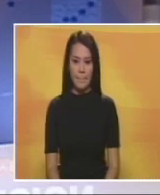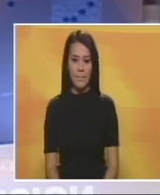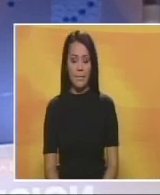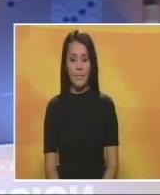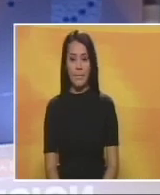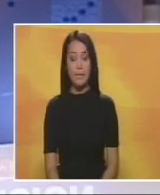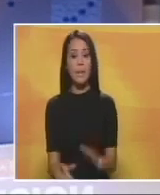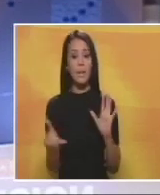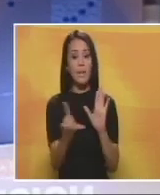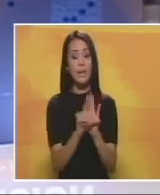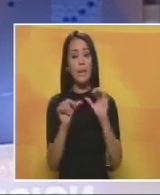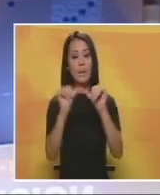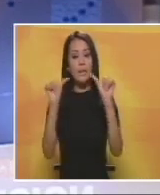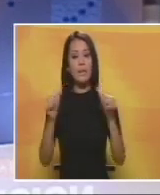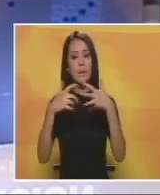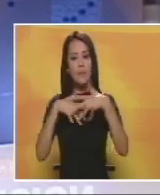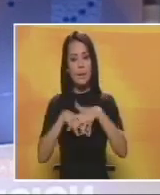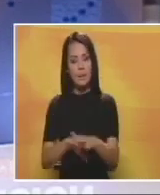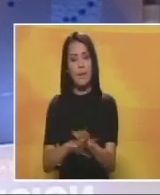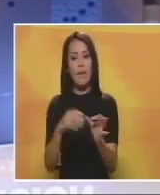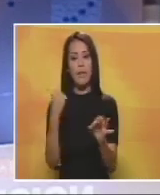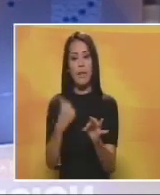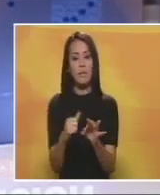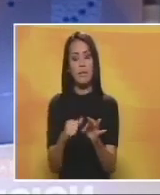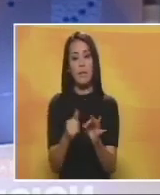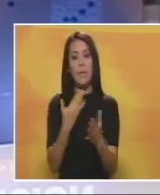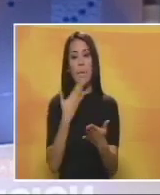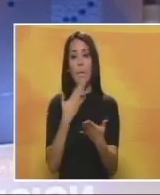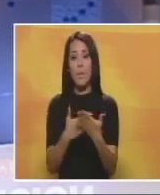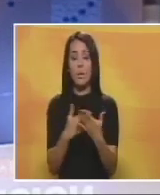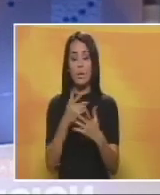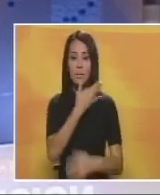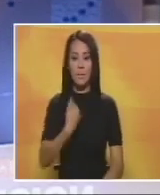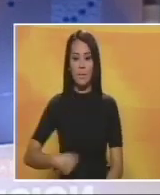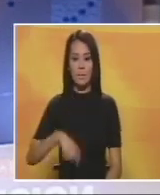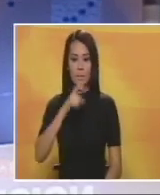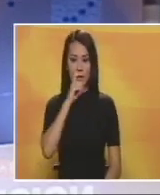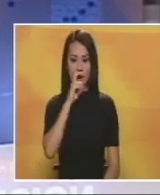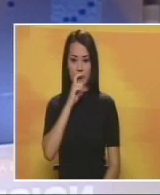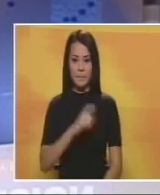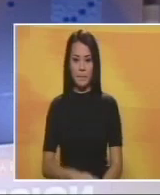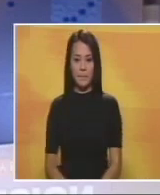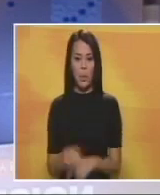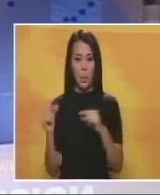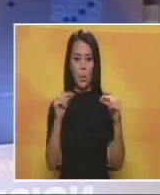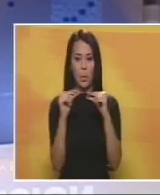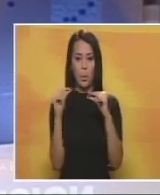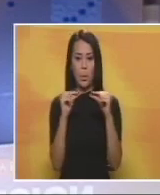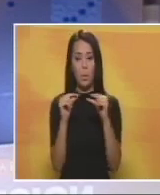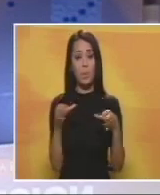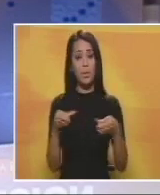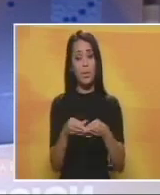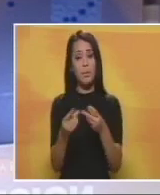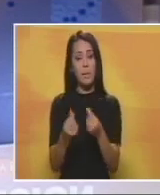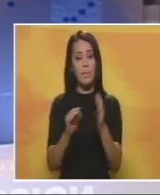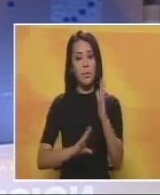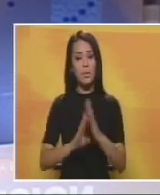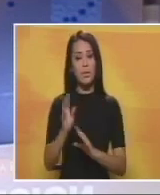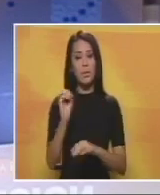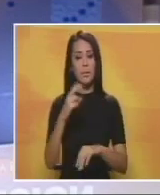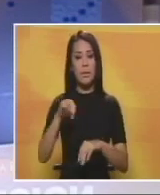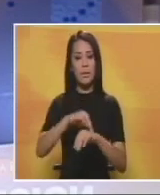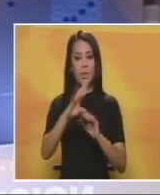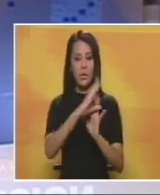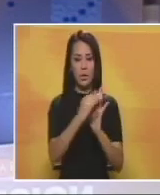Continuamos. La ley sobre el sistema integral de criptoactivos propuesta por el presidente de la República, Nicolás Maduro, será debatida en la Comisión de Economía Productiva de la Asamblea